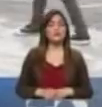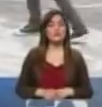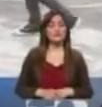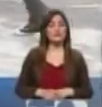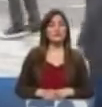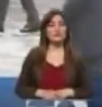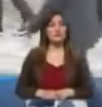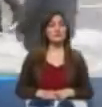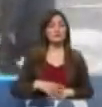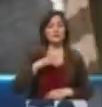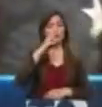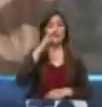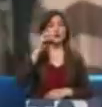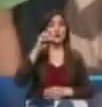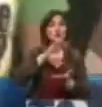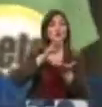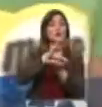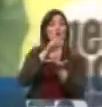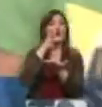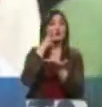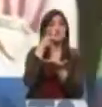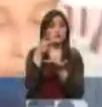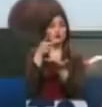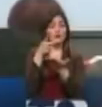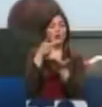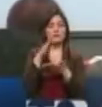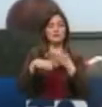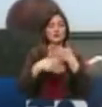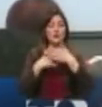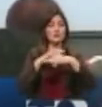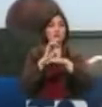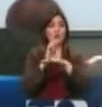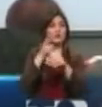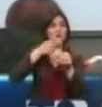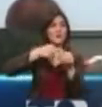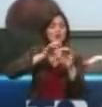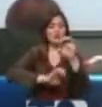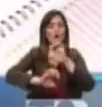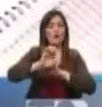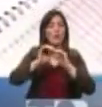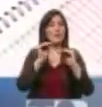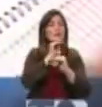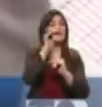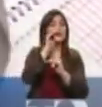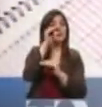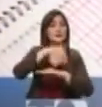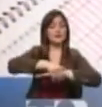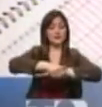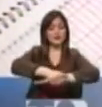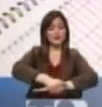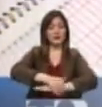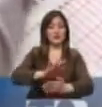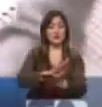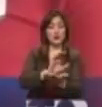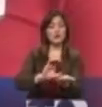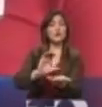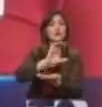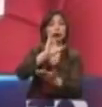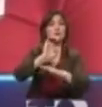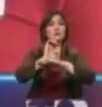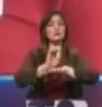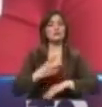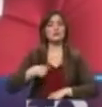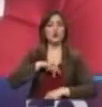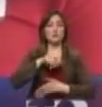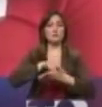600 colegios públicos a nivel nacional participaron del programa para evaluar el nivel de inglés en establecimientos educativos en el Ecuador. Firmamos